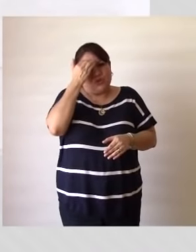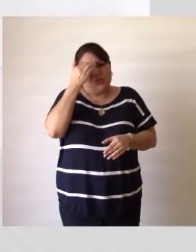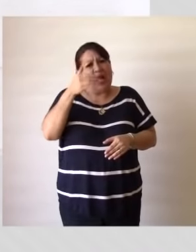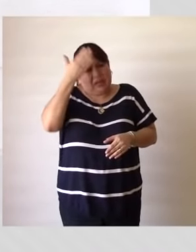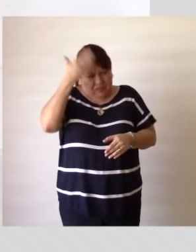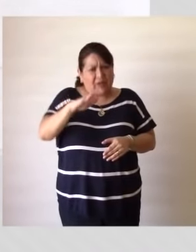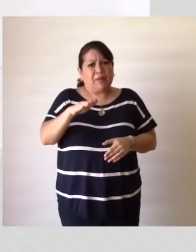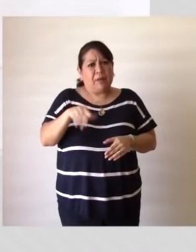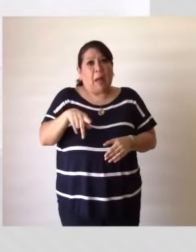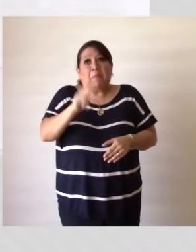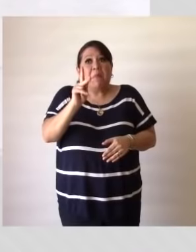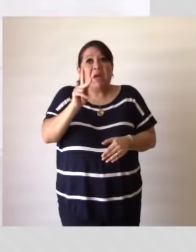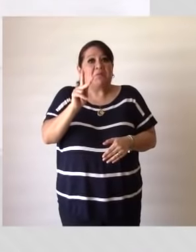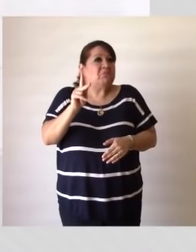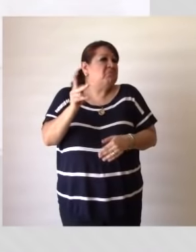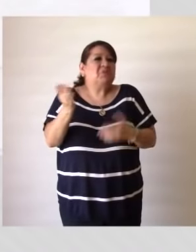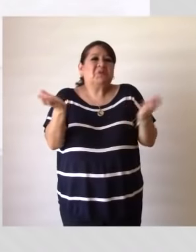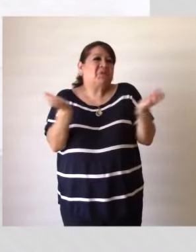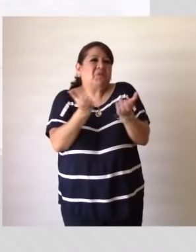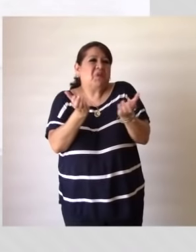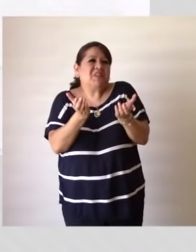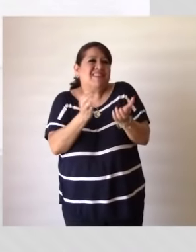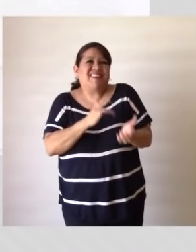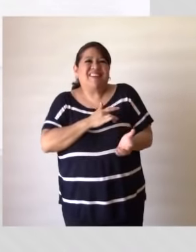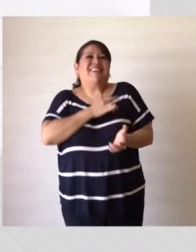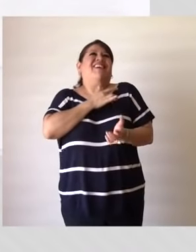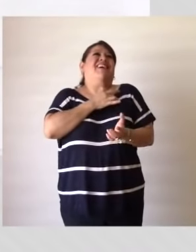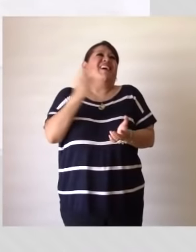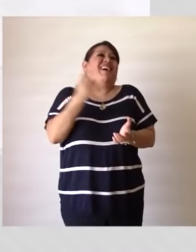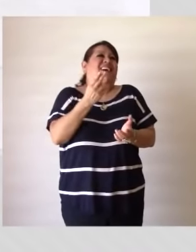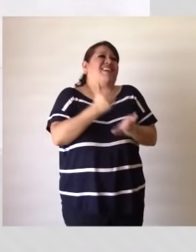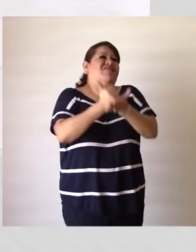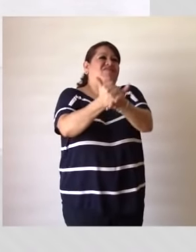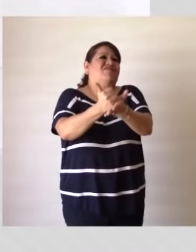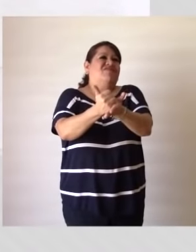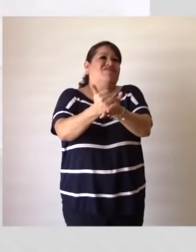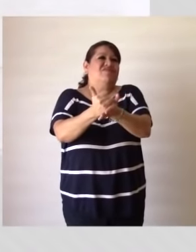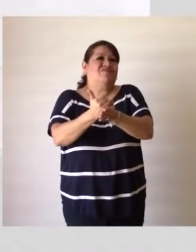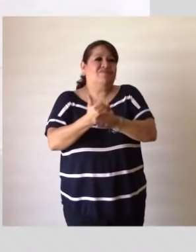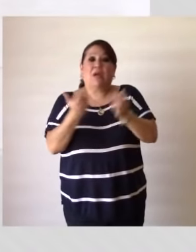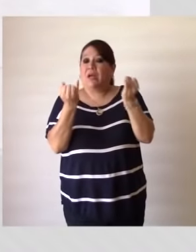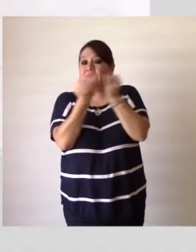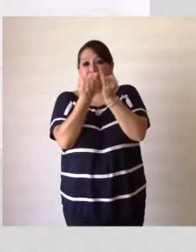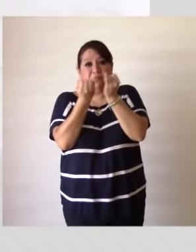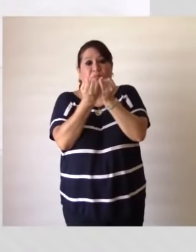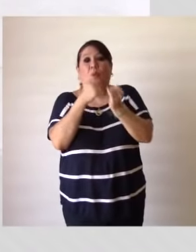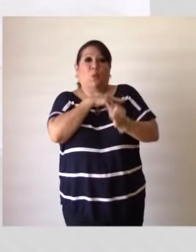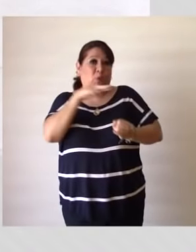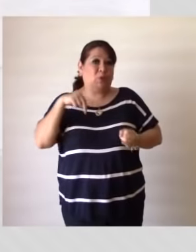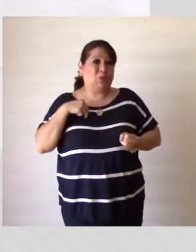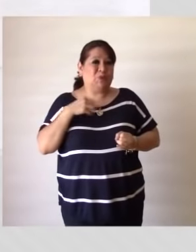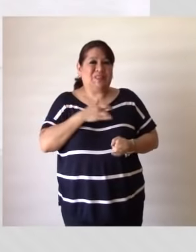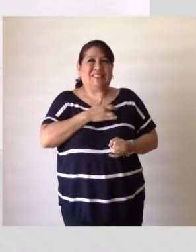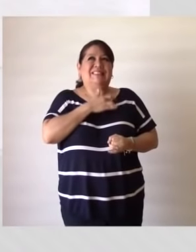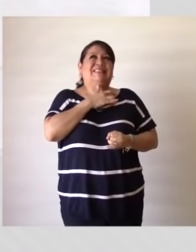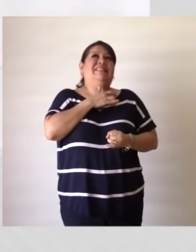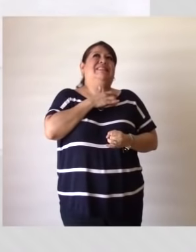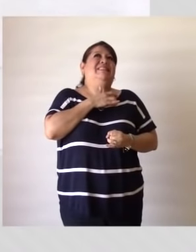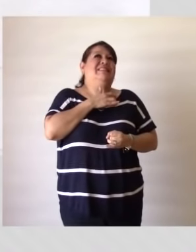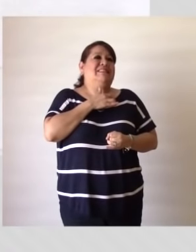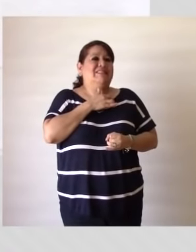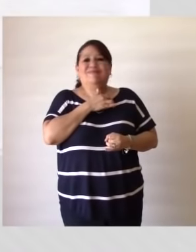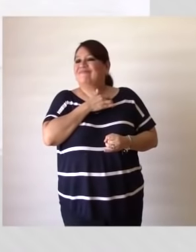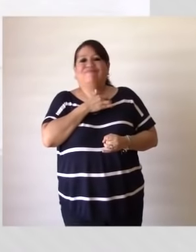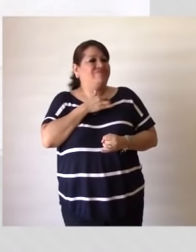y dios les tiene que decir porque habían perdido la sensibilidad que tanto hemos perdido la